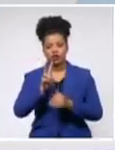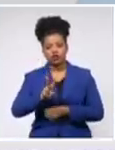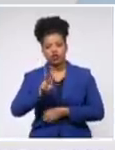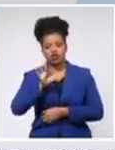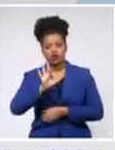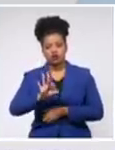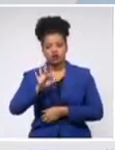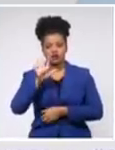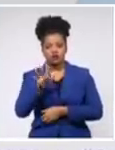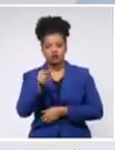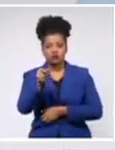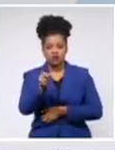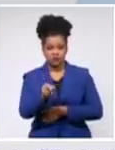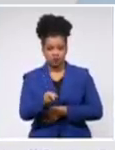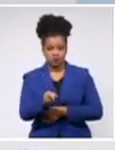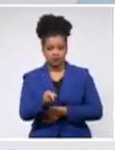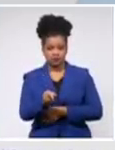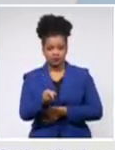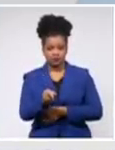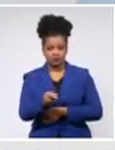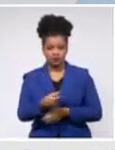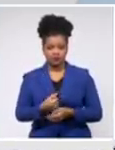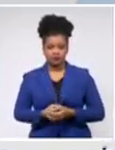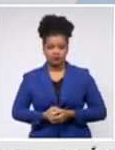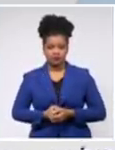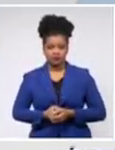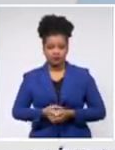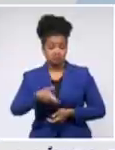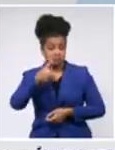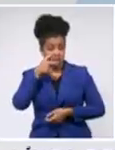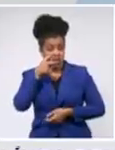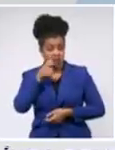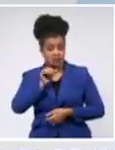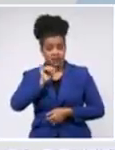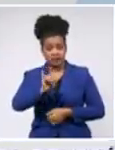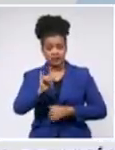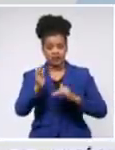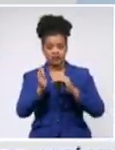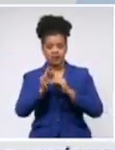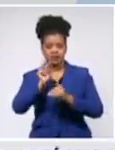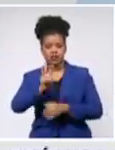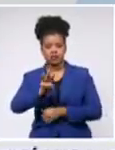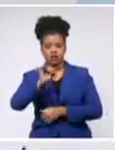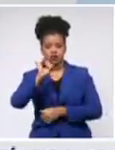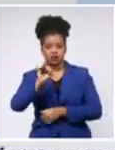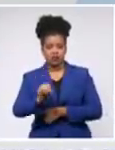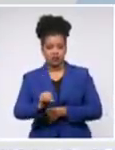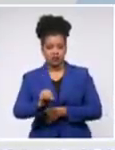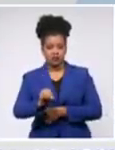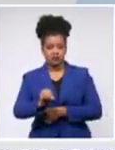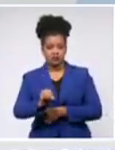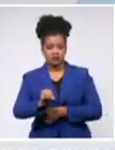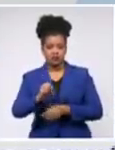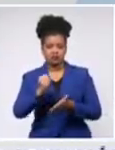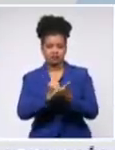8.285 pacientes, en vigilancia 6.370,